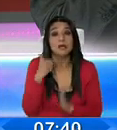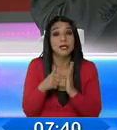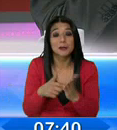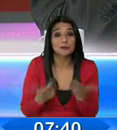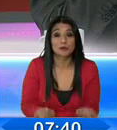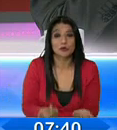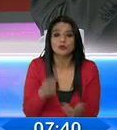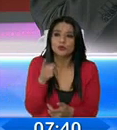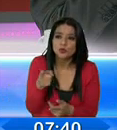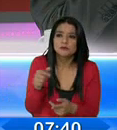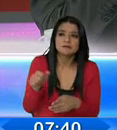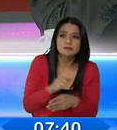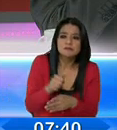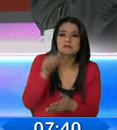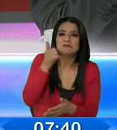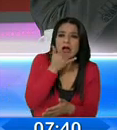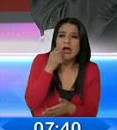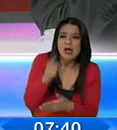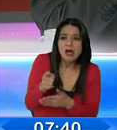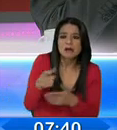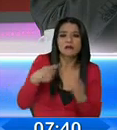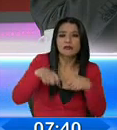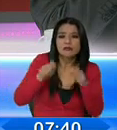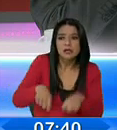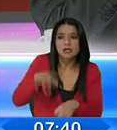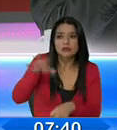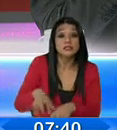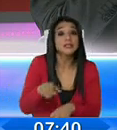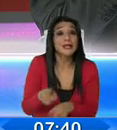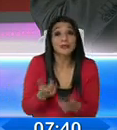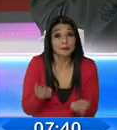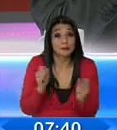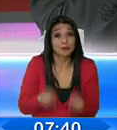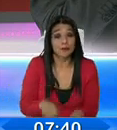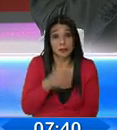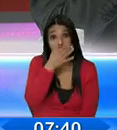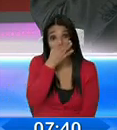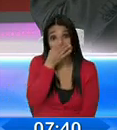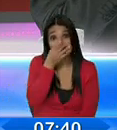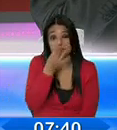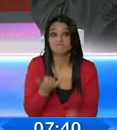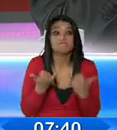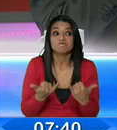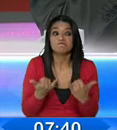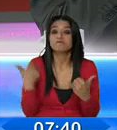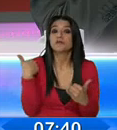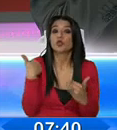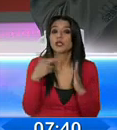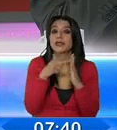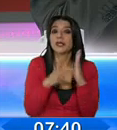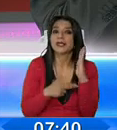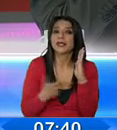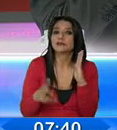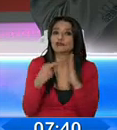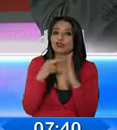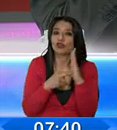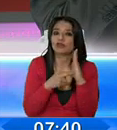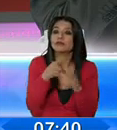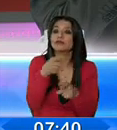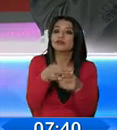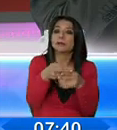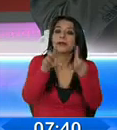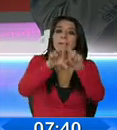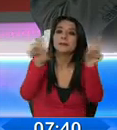práctica en relaciones contractuales con el Estado. Hoy, al no existir ese registro, muchas veces